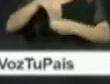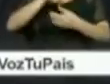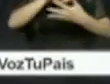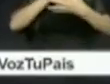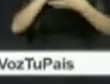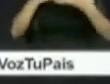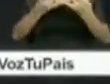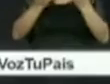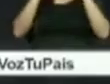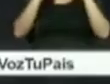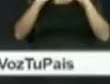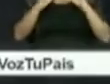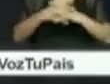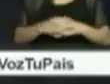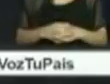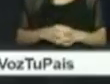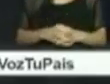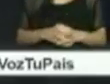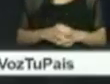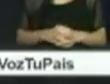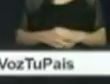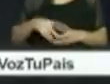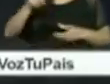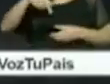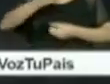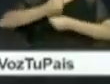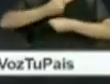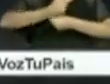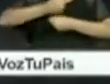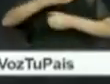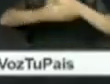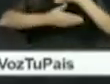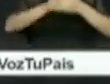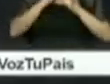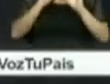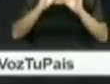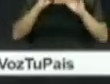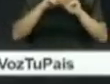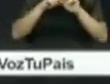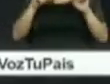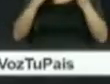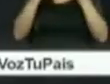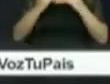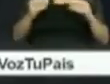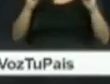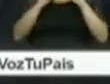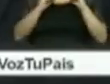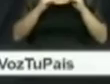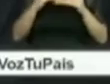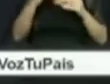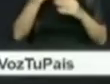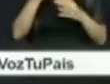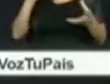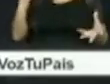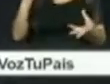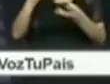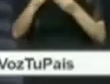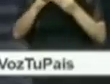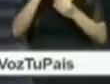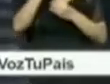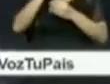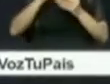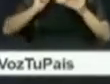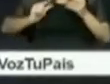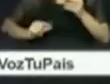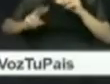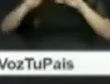calidad. Y el trabajo ha sido un efecto arduo, pero ya en estos últimos días, cuando hemos visto los últimos